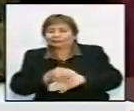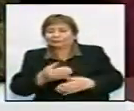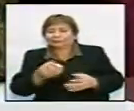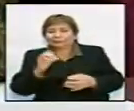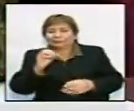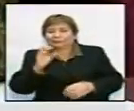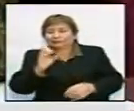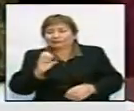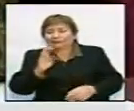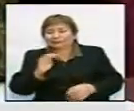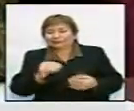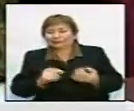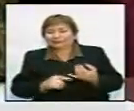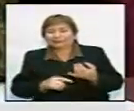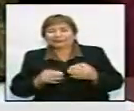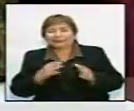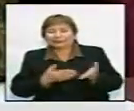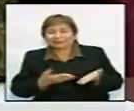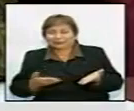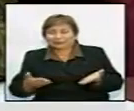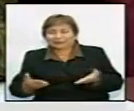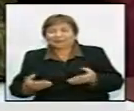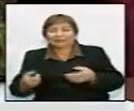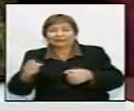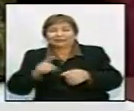la OCDE en relación a la gestión